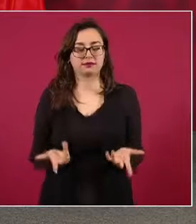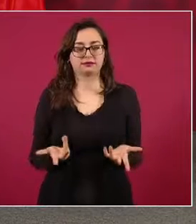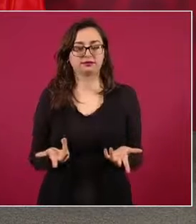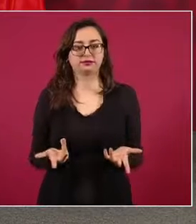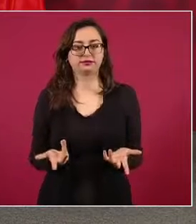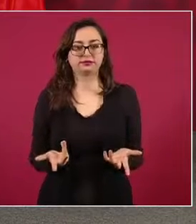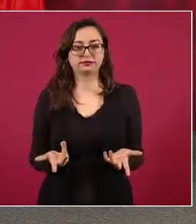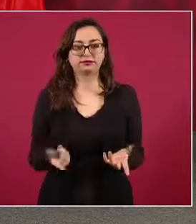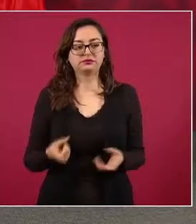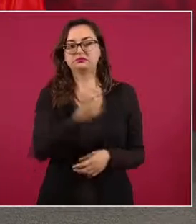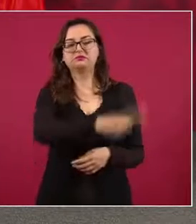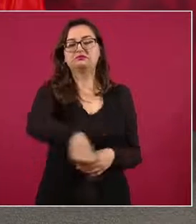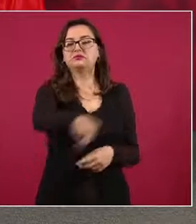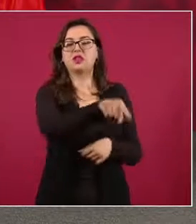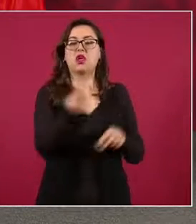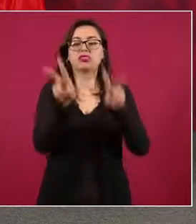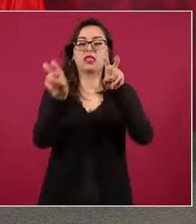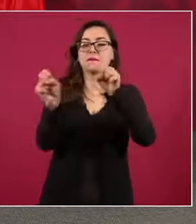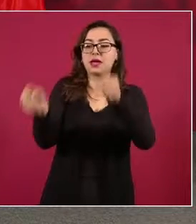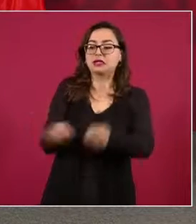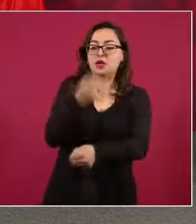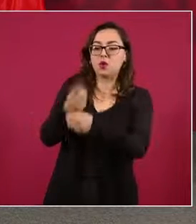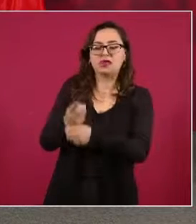hay un asunto político.